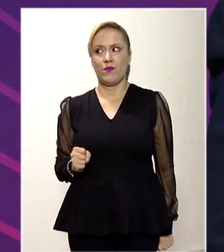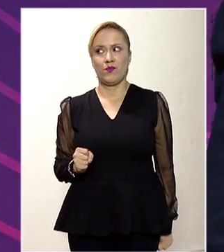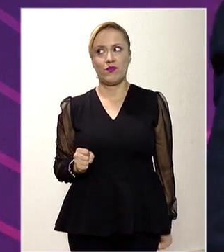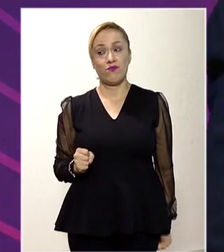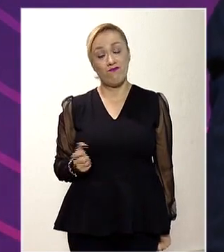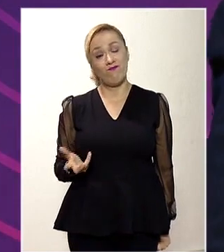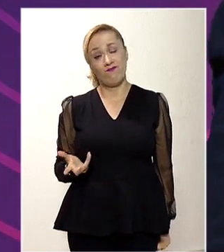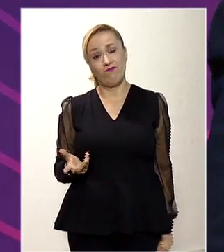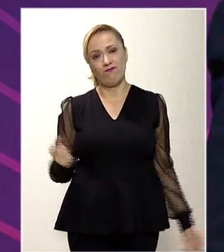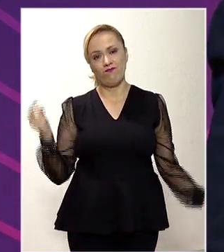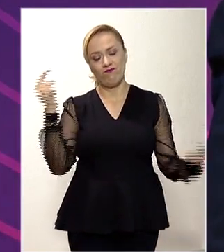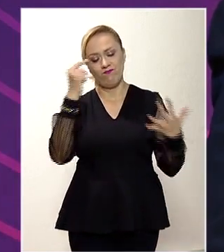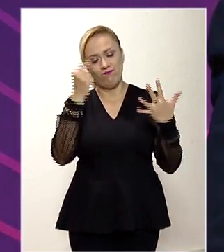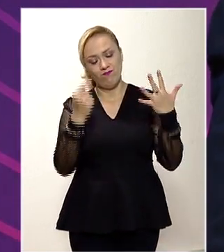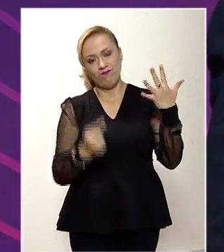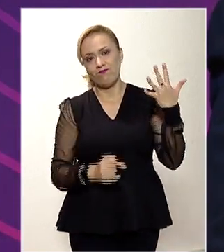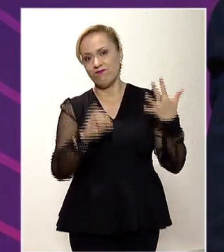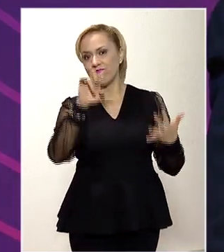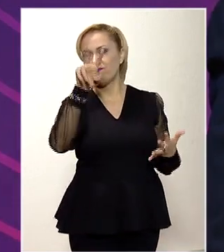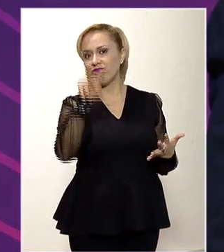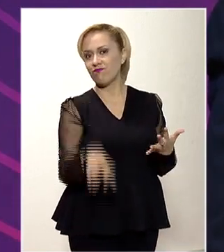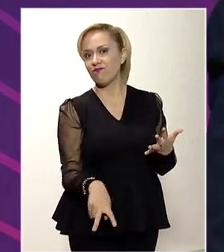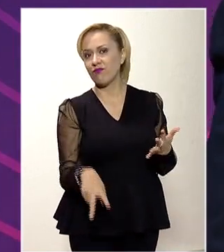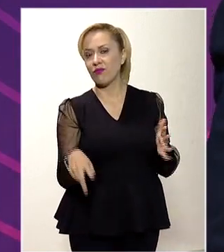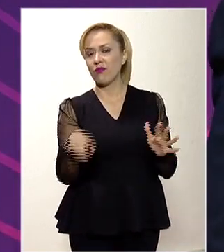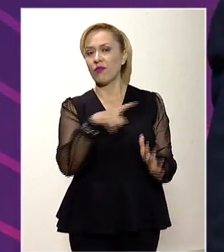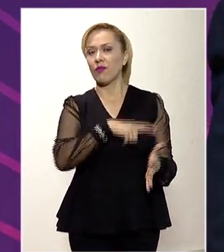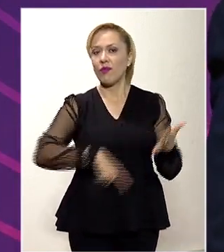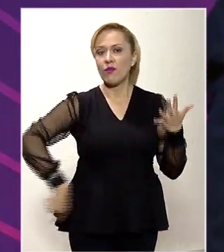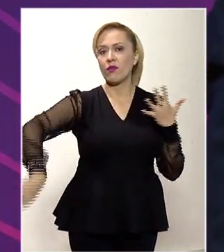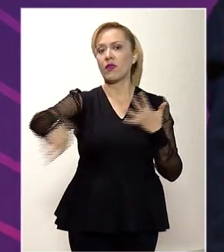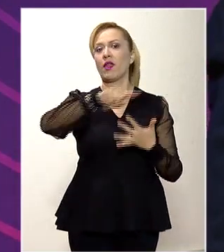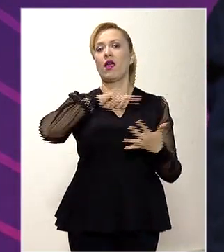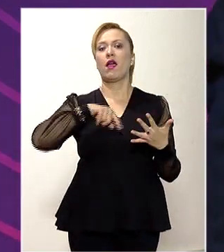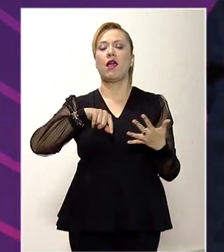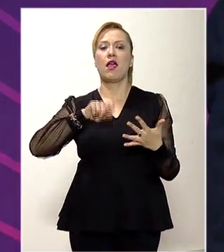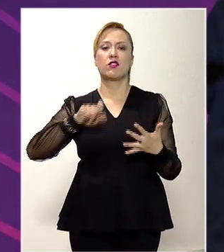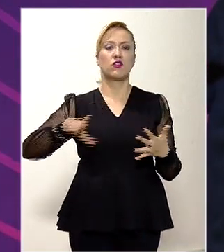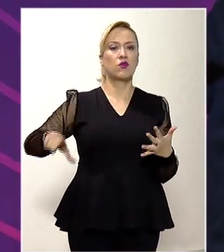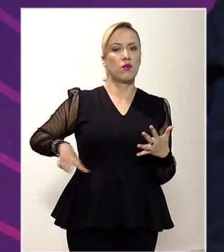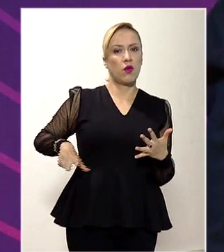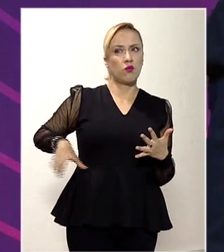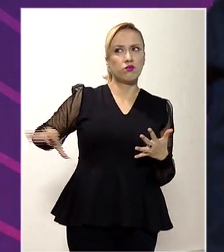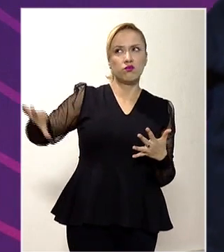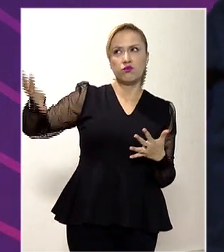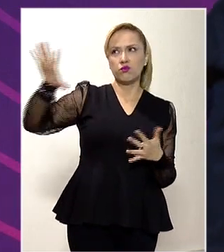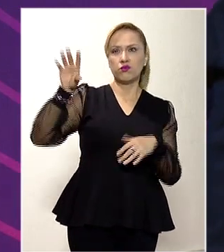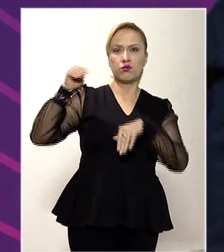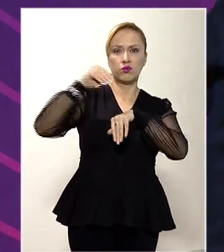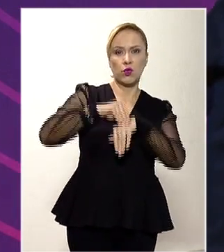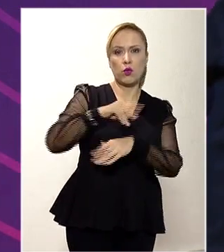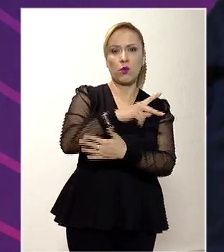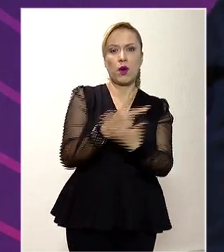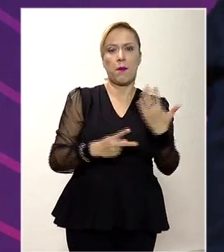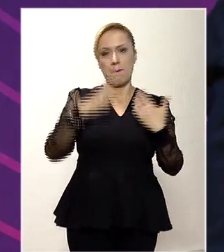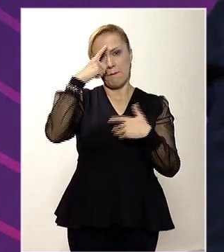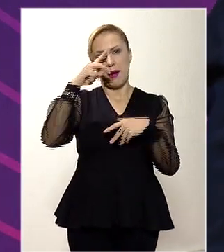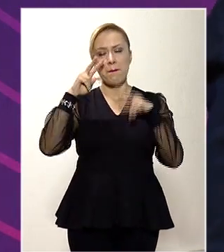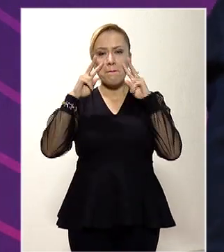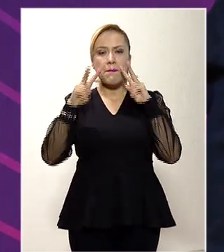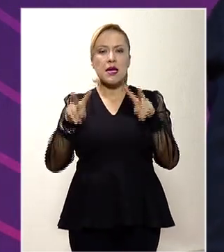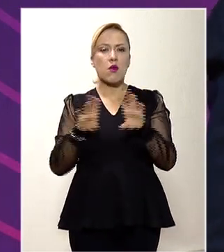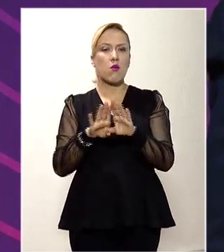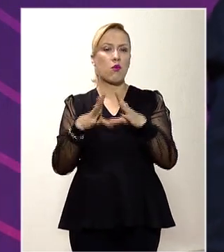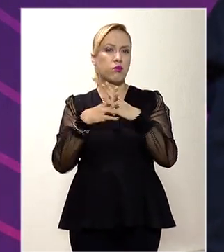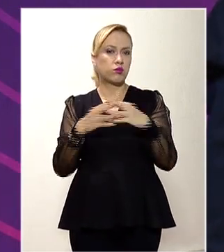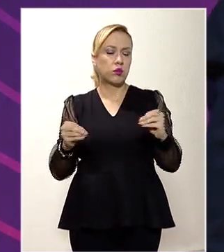que los principios reconocen que en los mecanismos y en las políticas públicas que se establezcan para abordar el tema de la desaparición,